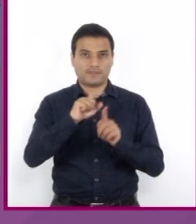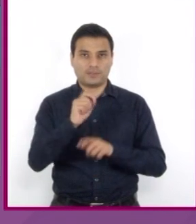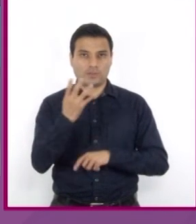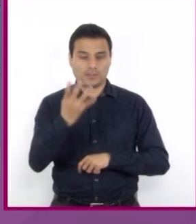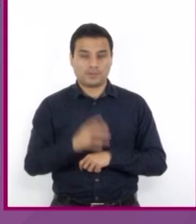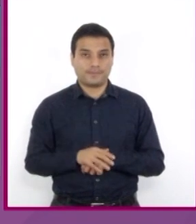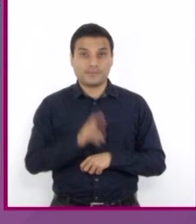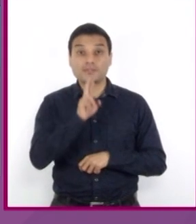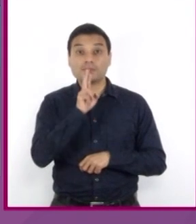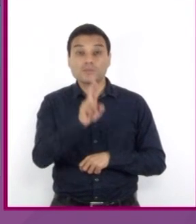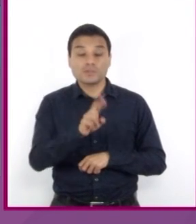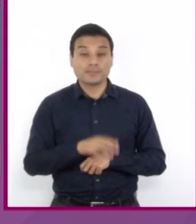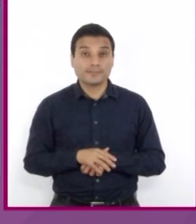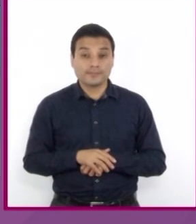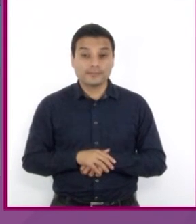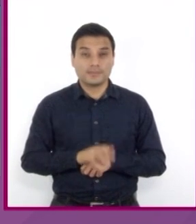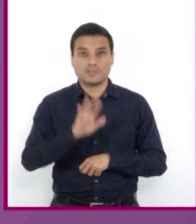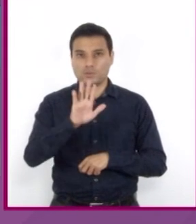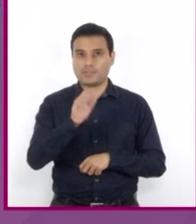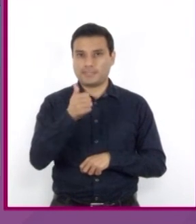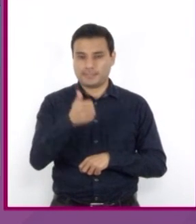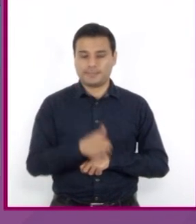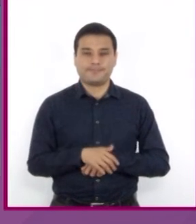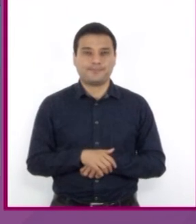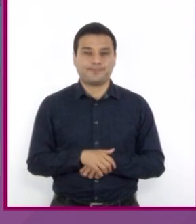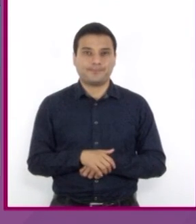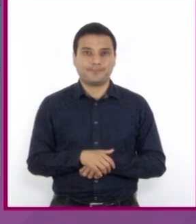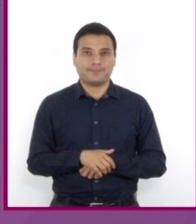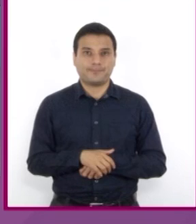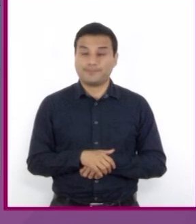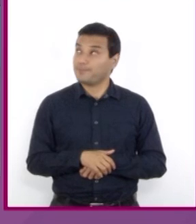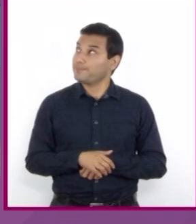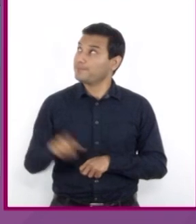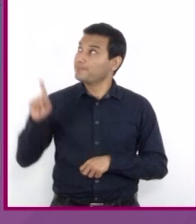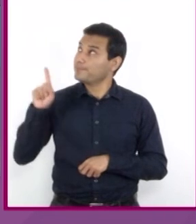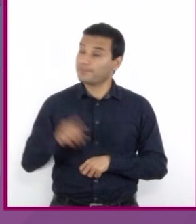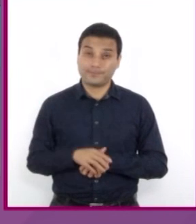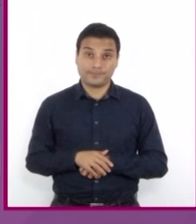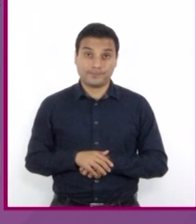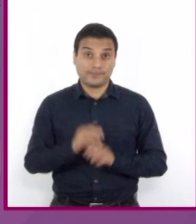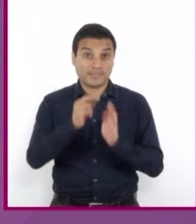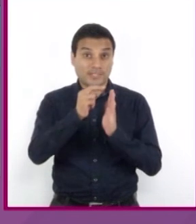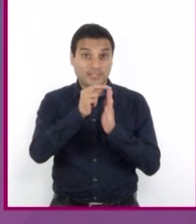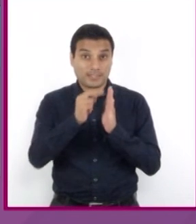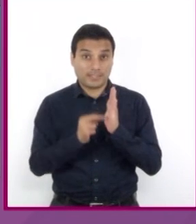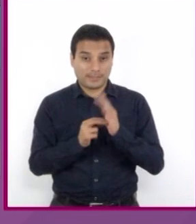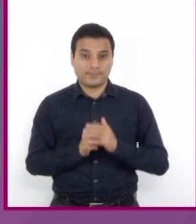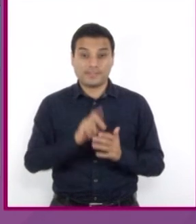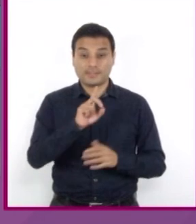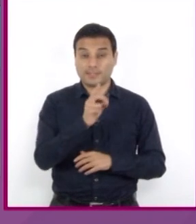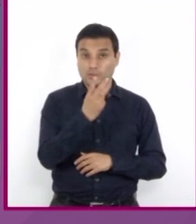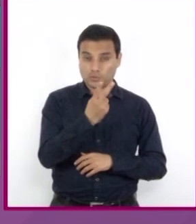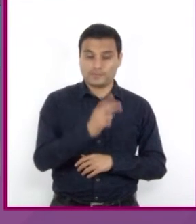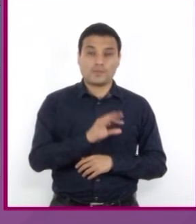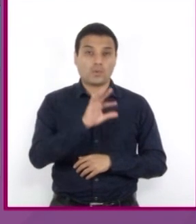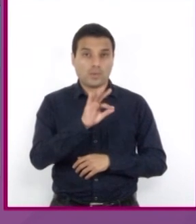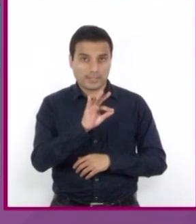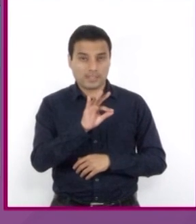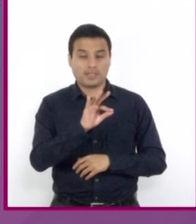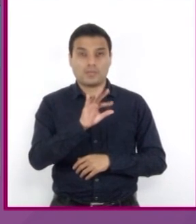24, obtenemos como resultado 56. La sucesión de esta regla es 32,